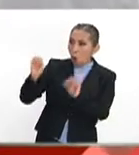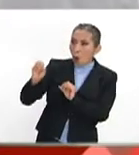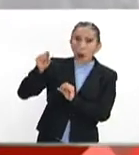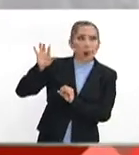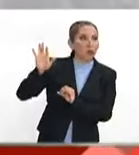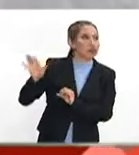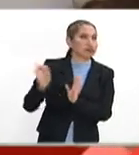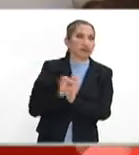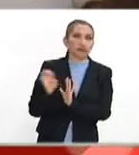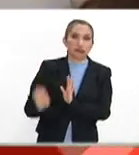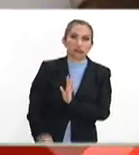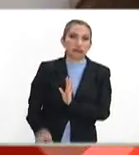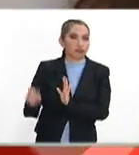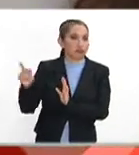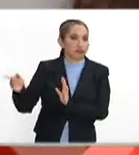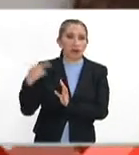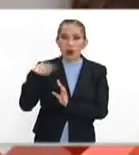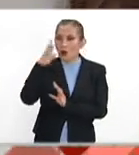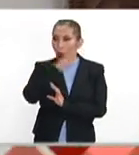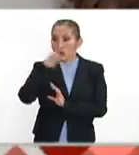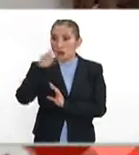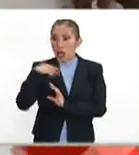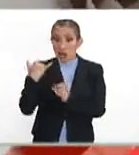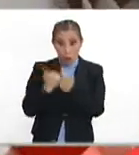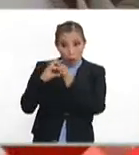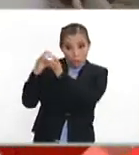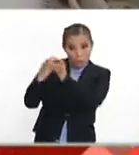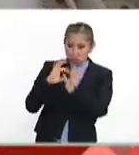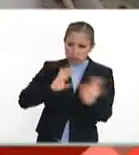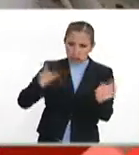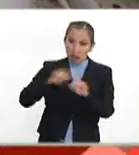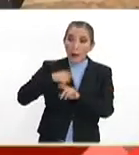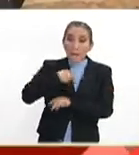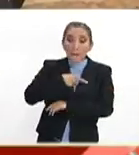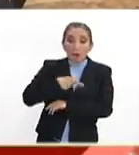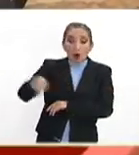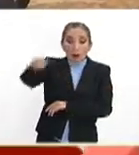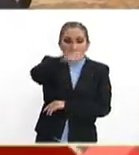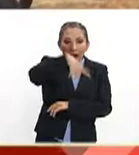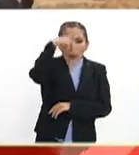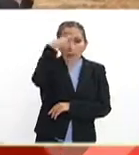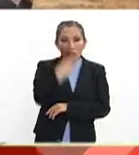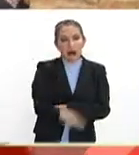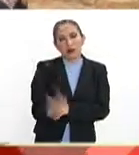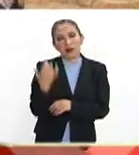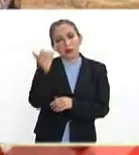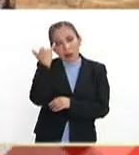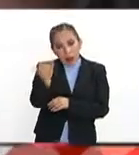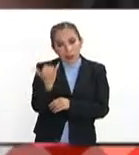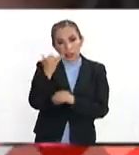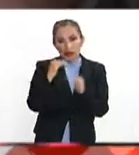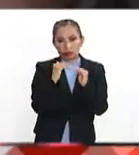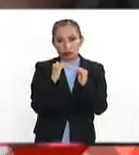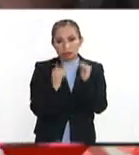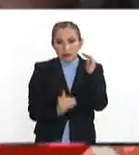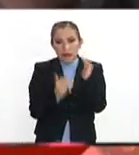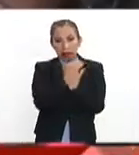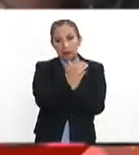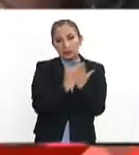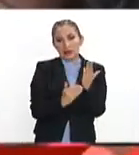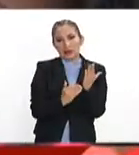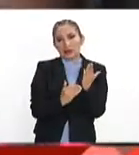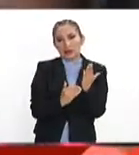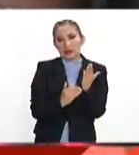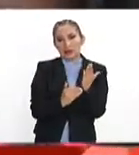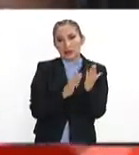por ejemplo, países como Rusia, la pobreza que existiría en México sería por debajo de la mitad de